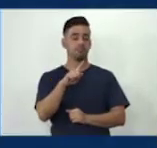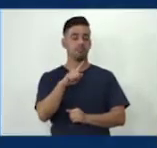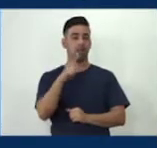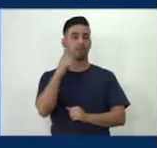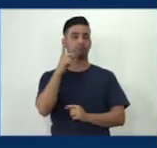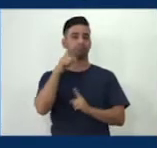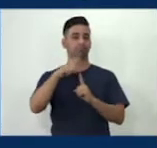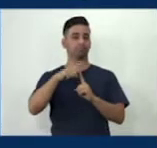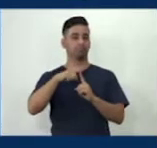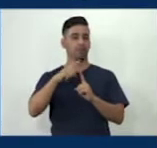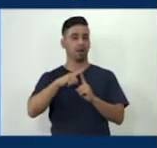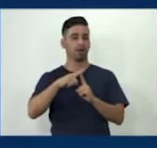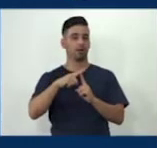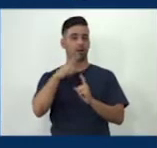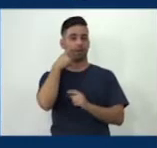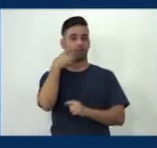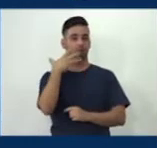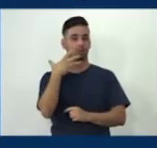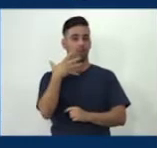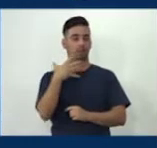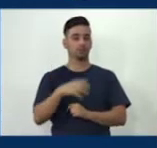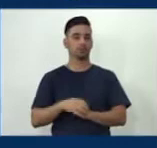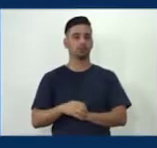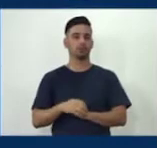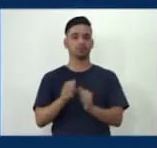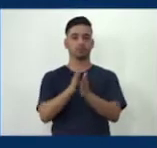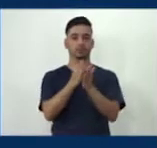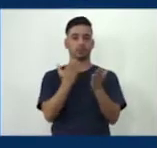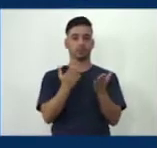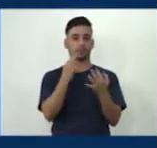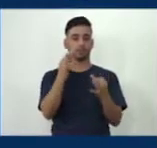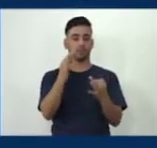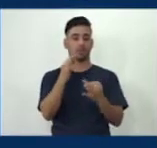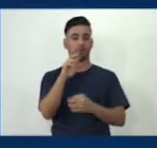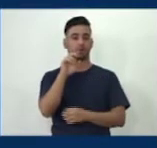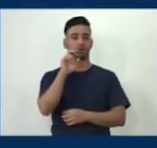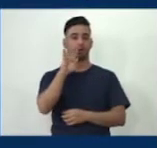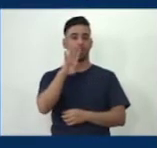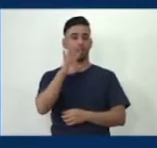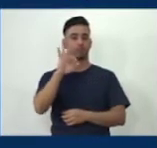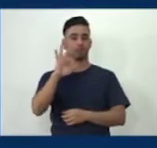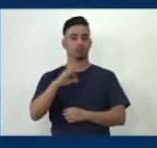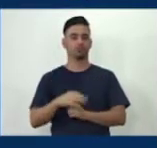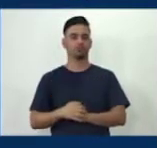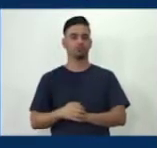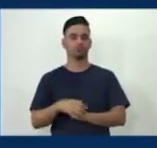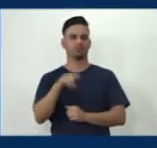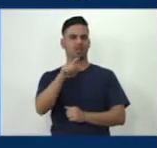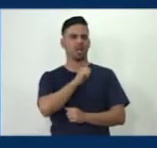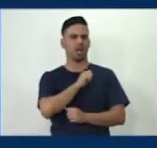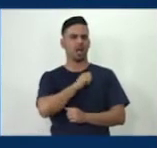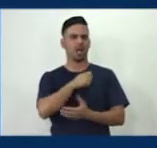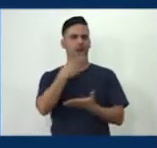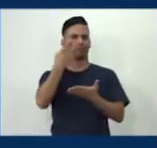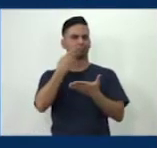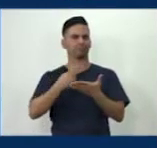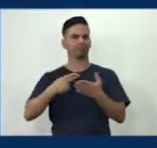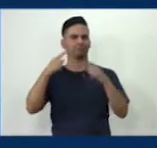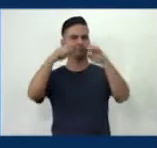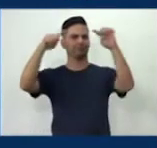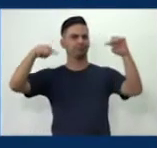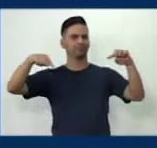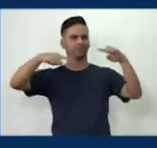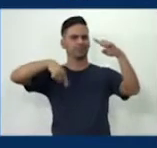tarea, la actividad 2.60 del libro de texto de la página 48, que decía: dibuje el esquema de un circuito formado